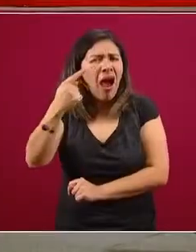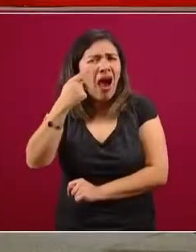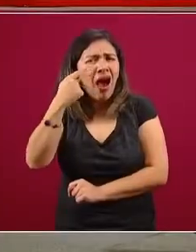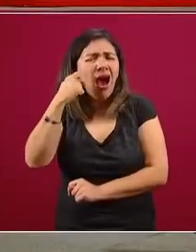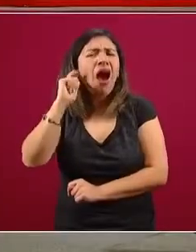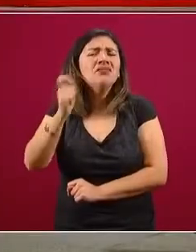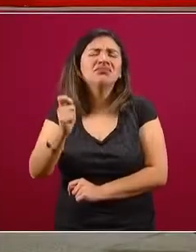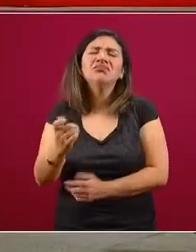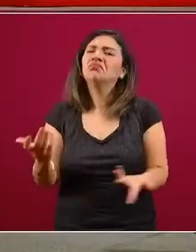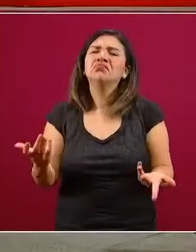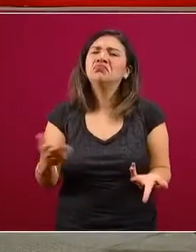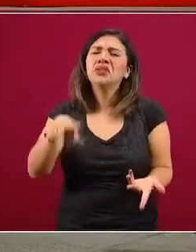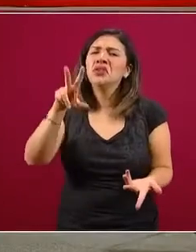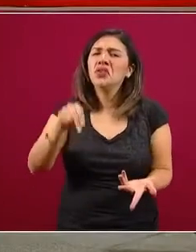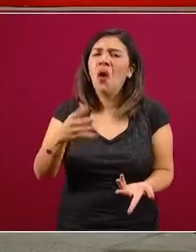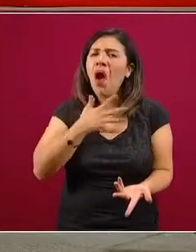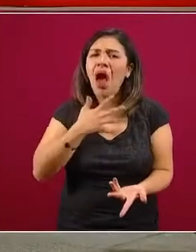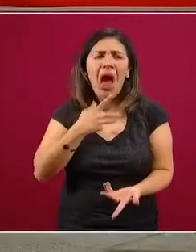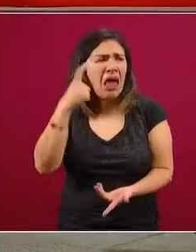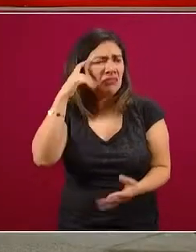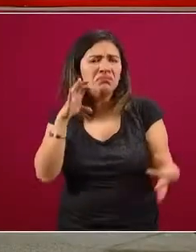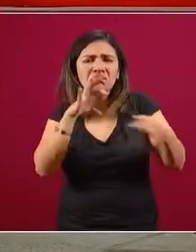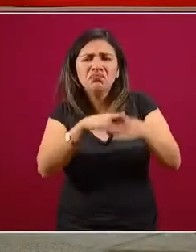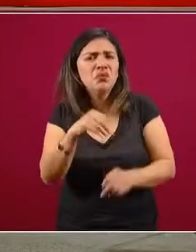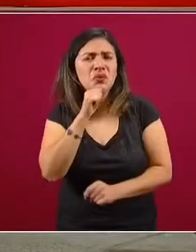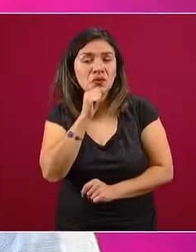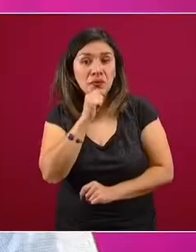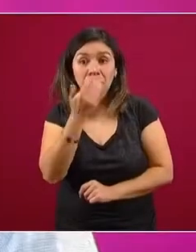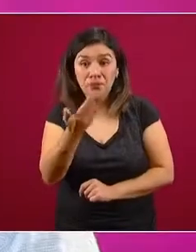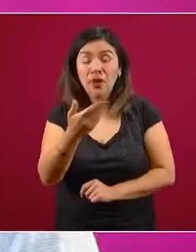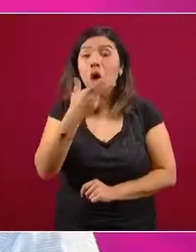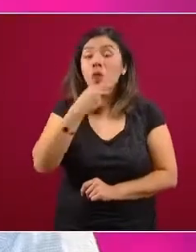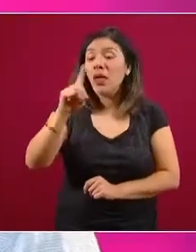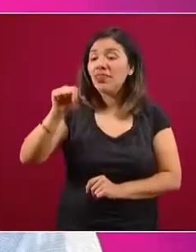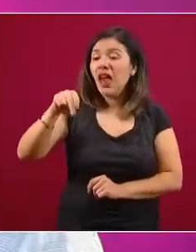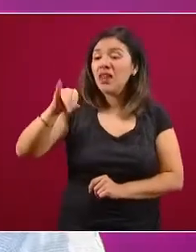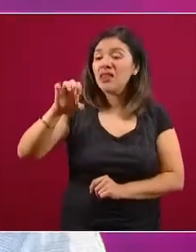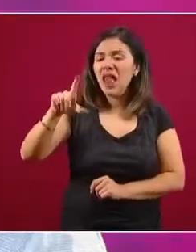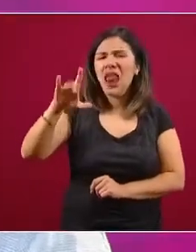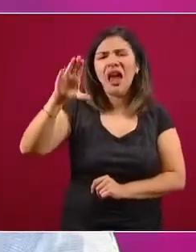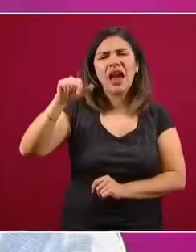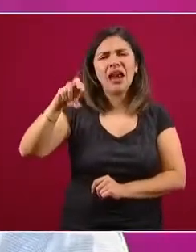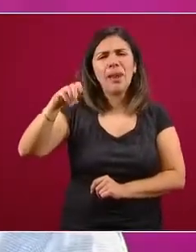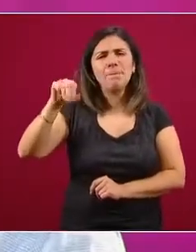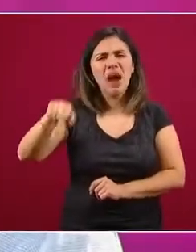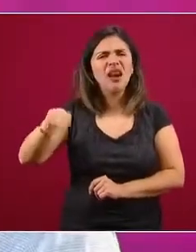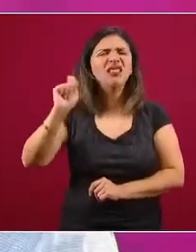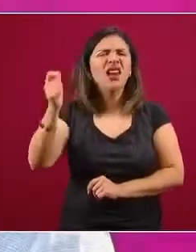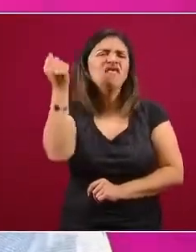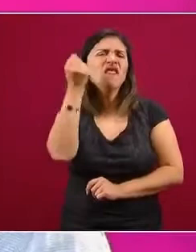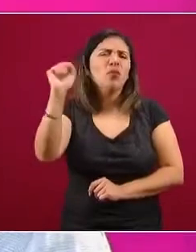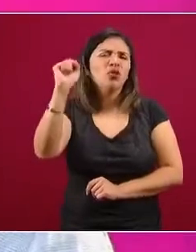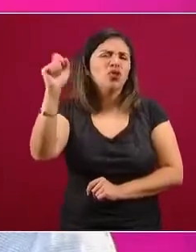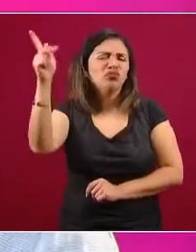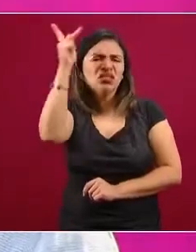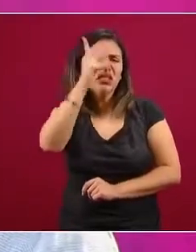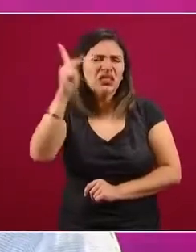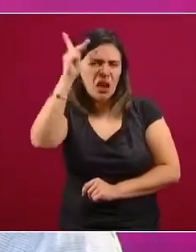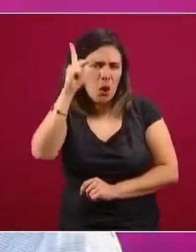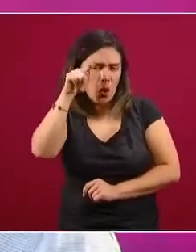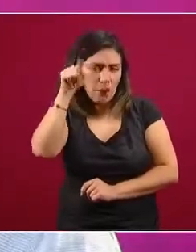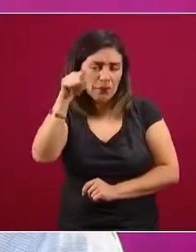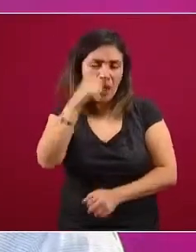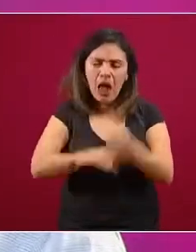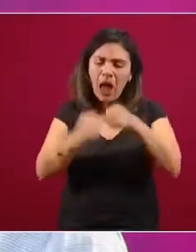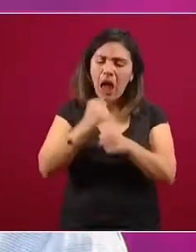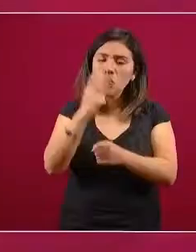ha demostrado que no necesariamente. Por cierto, Daniel Kahneman es un famoso psicólogo experimental que en